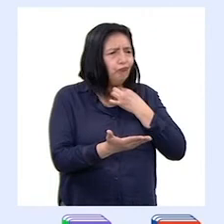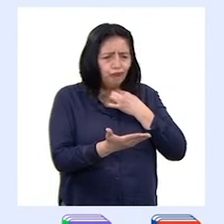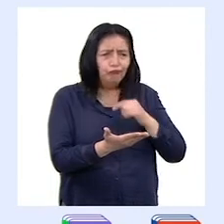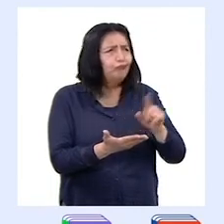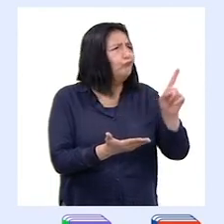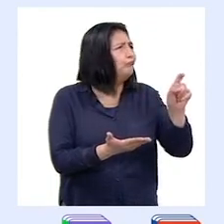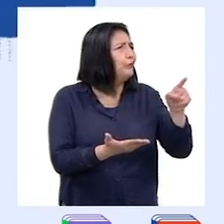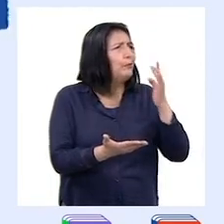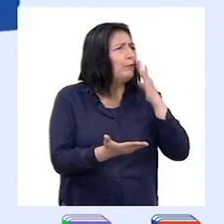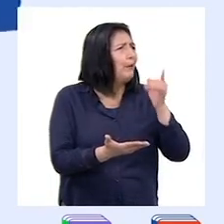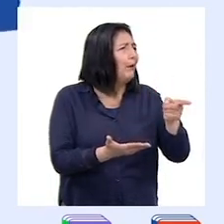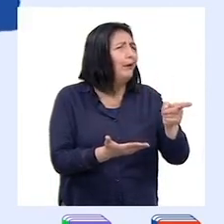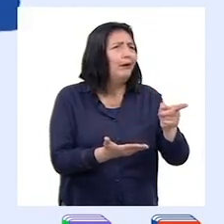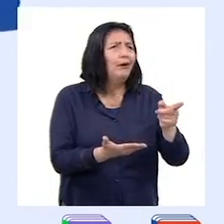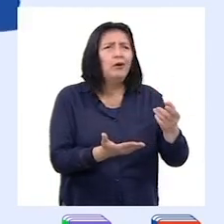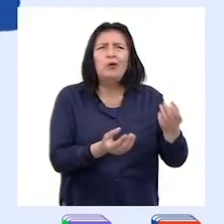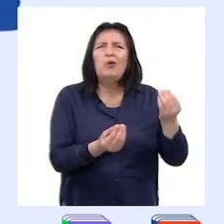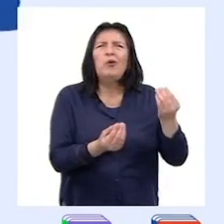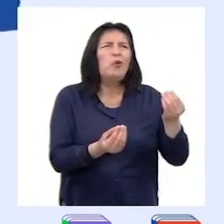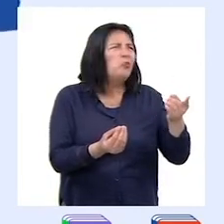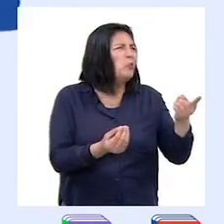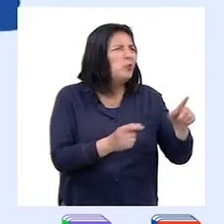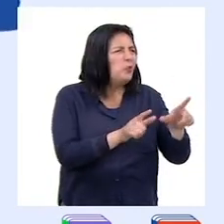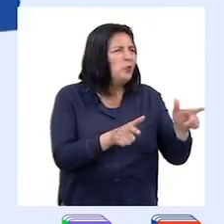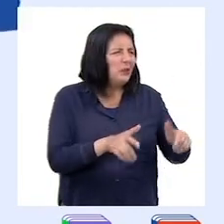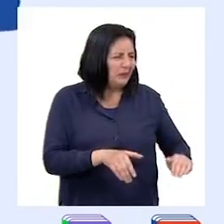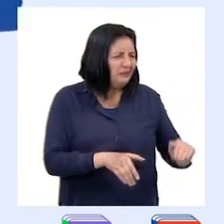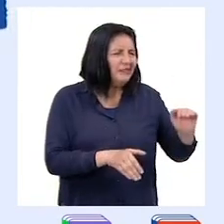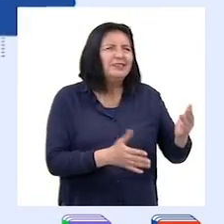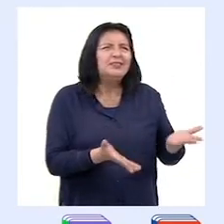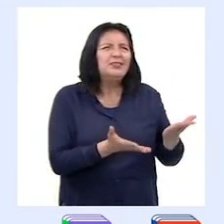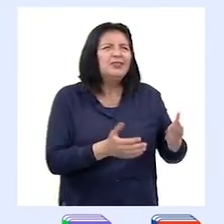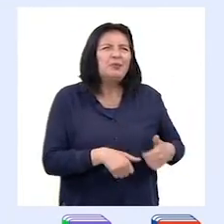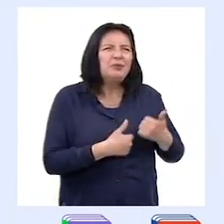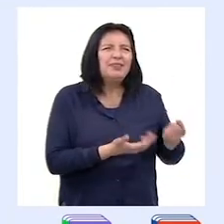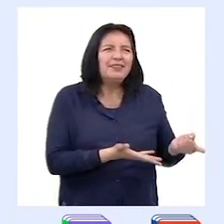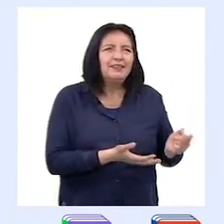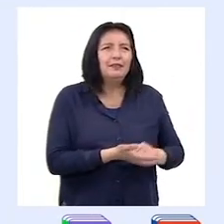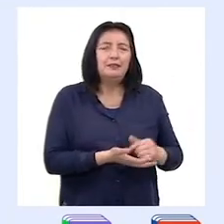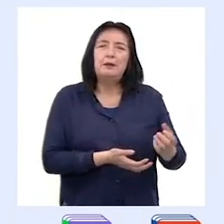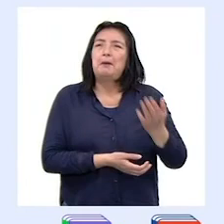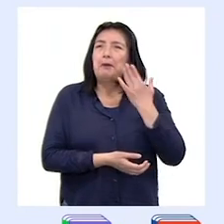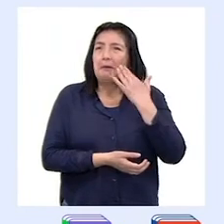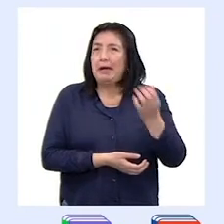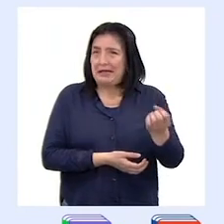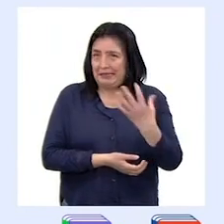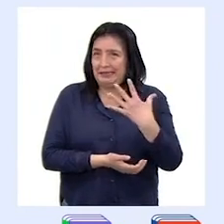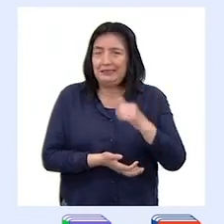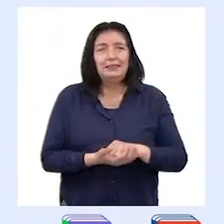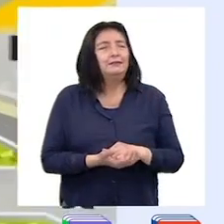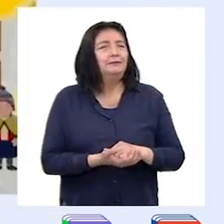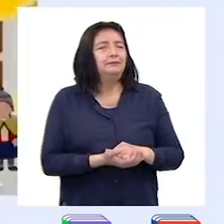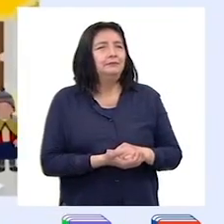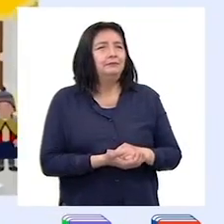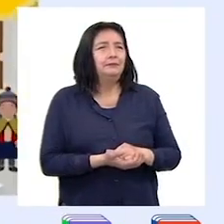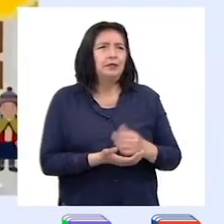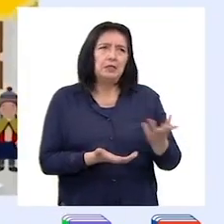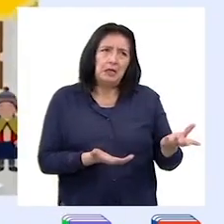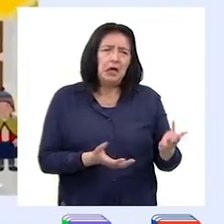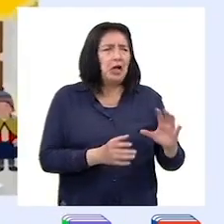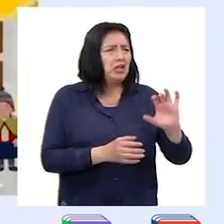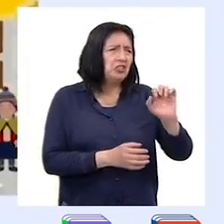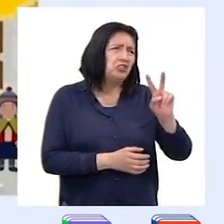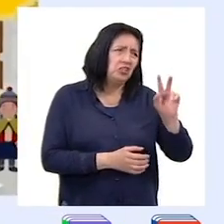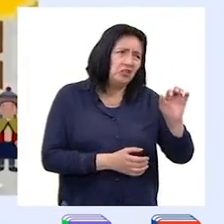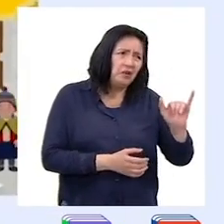le pregunté, ¿cómo era el lugar donde creciste, mamá? A lo que mi mamá me contestó, pues Chivay